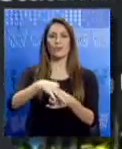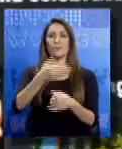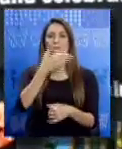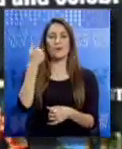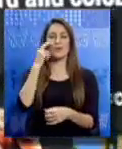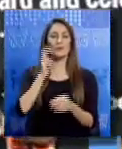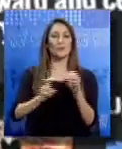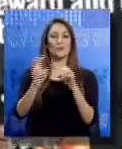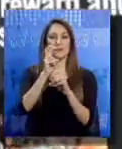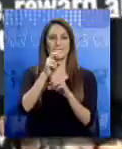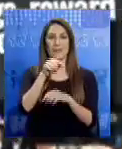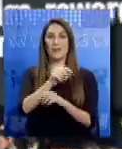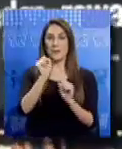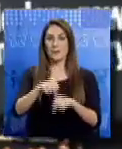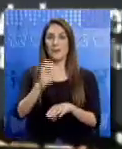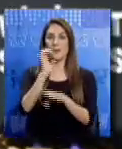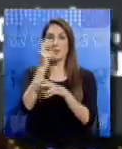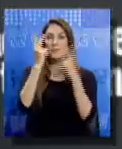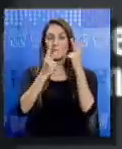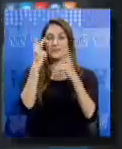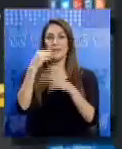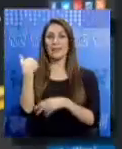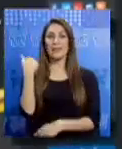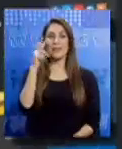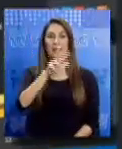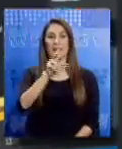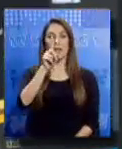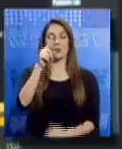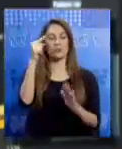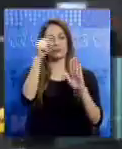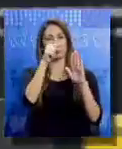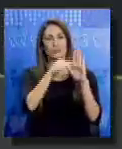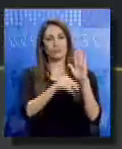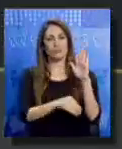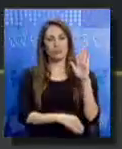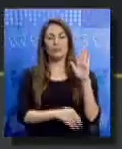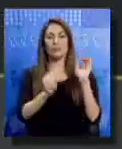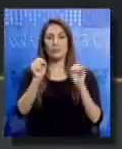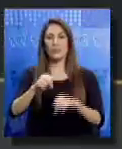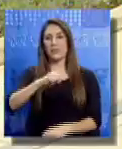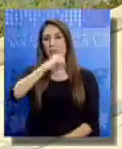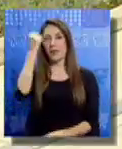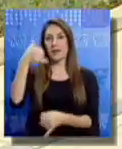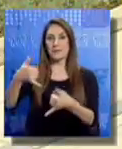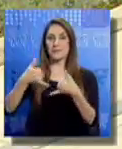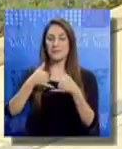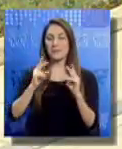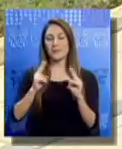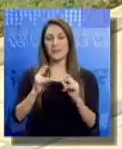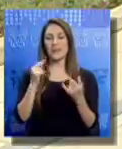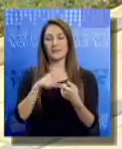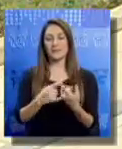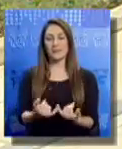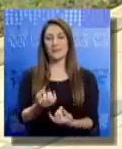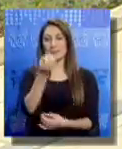de los destinos turísticos. Recordemos que tiene 31 nominaciones para los premios World Travel Awards. Hasta aquí nuestro informe. Buenas tardes.